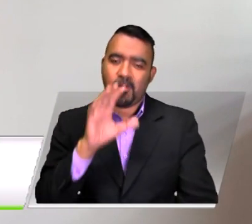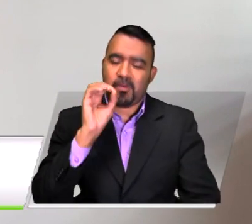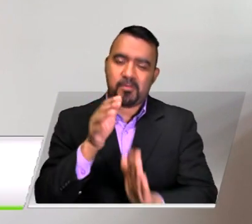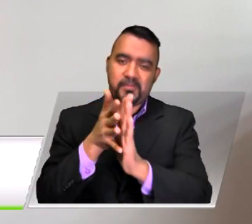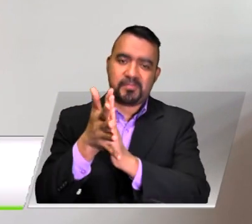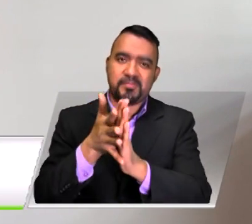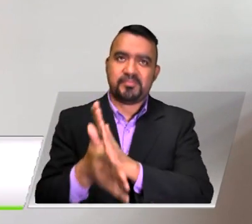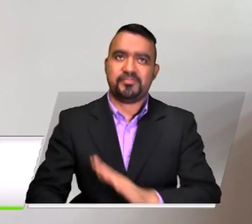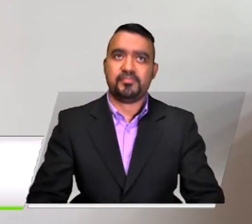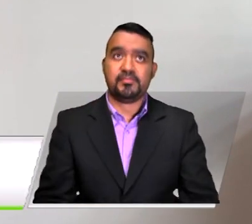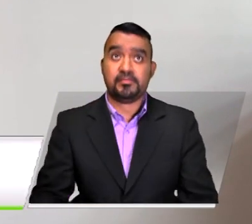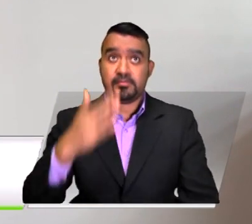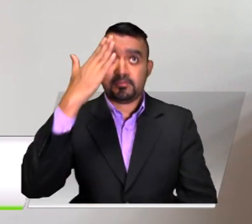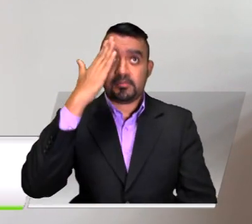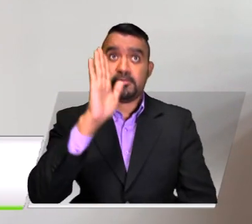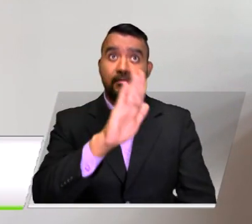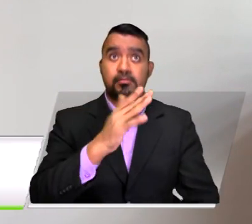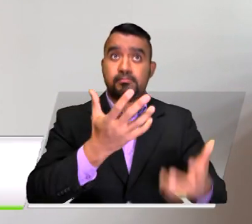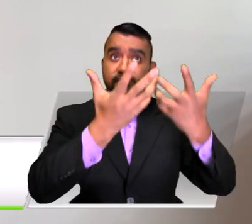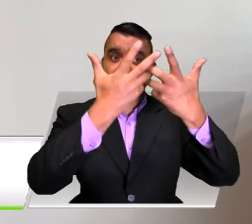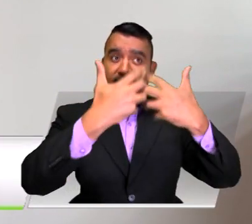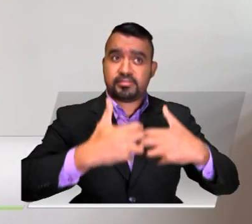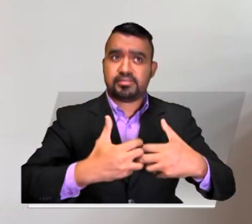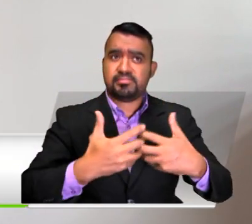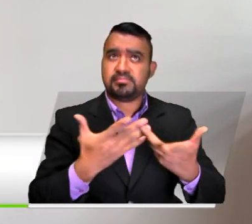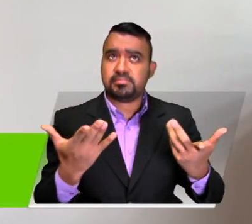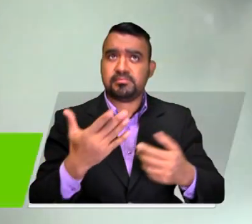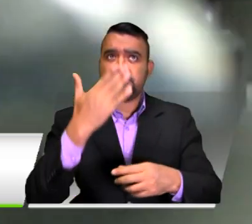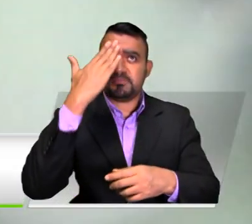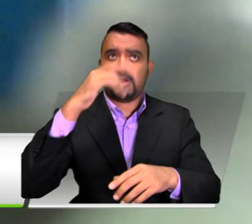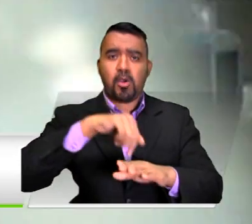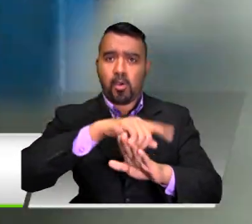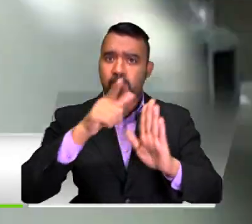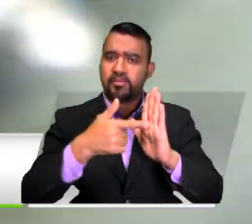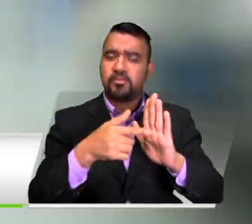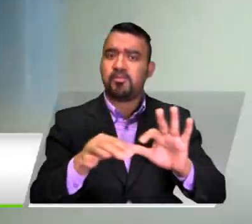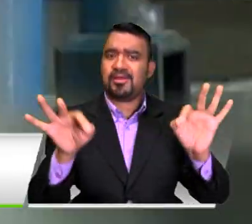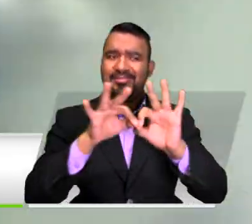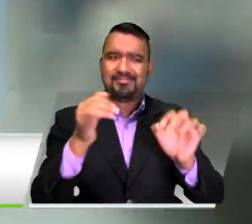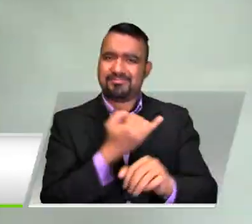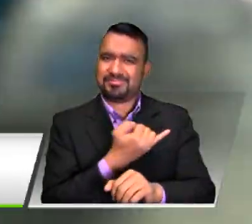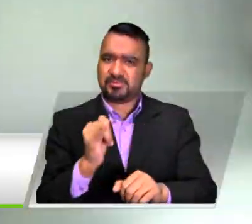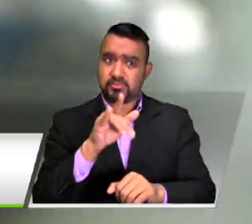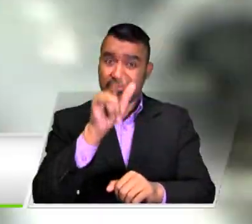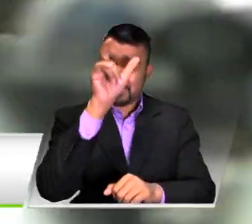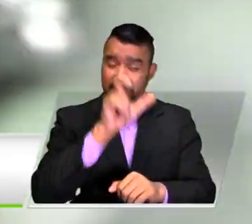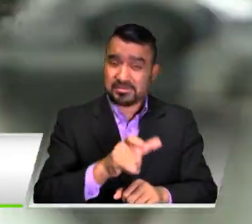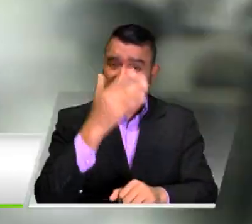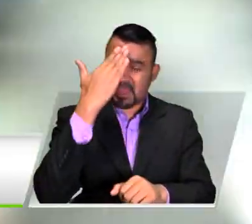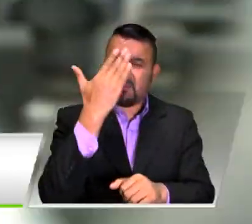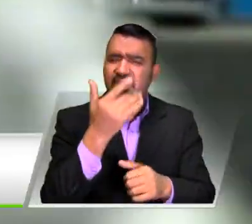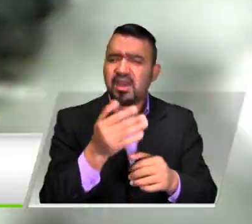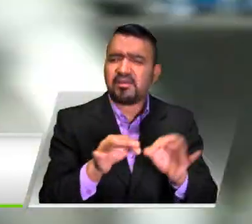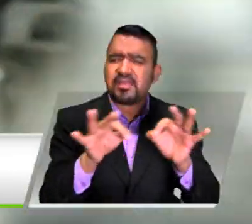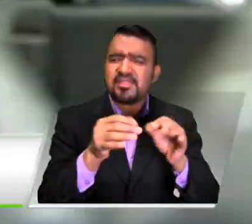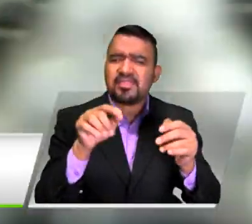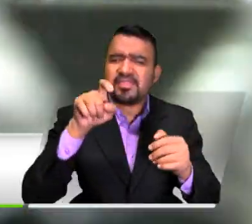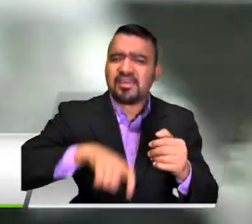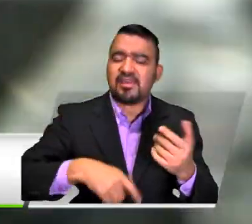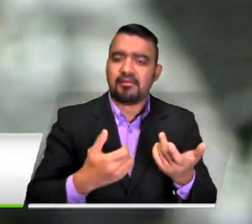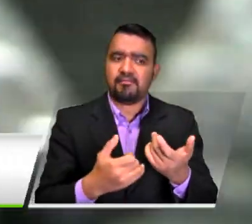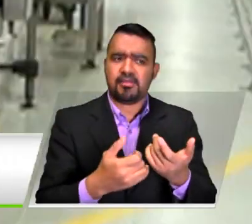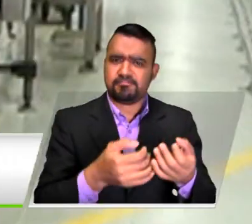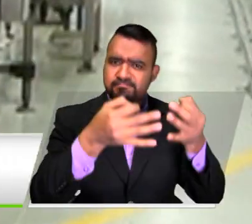financiera, la personería jurídica y el capital independiente. La personería jurídica es esa aptitud de ser sujeto de